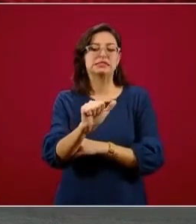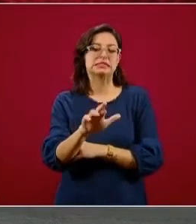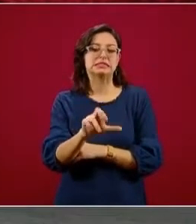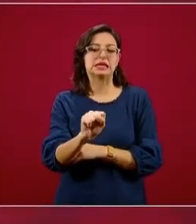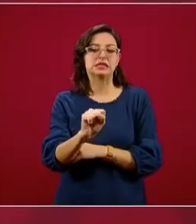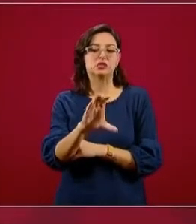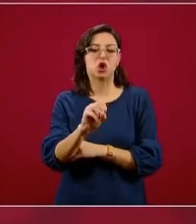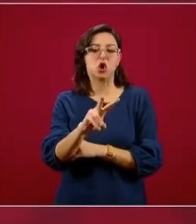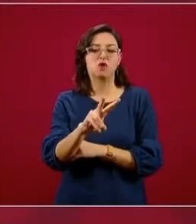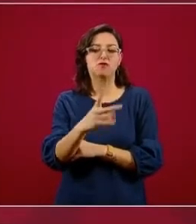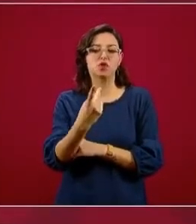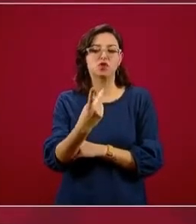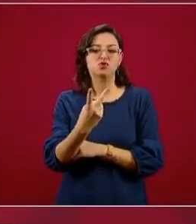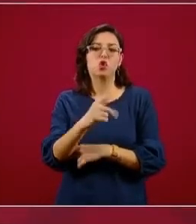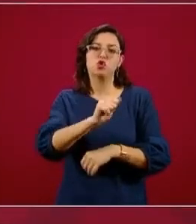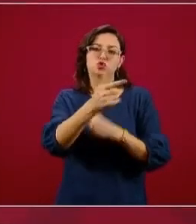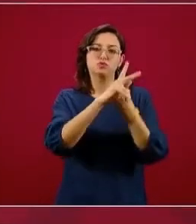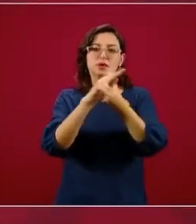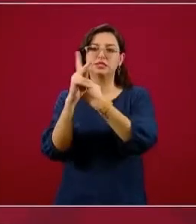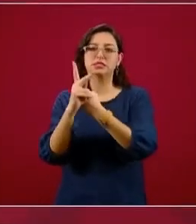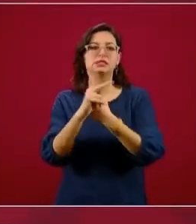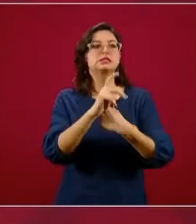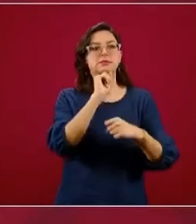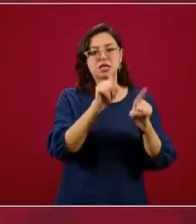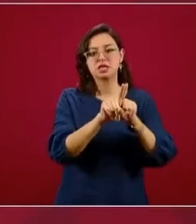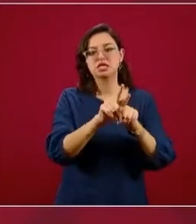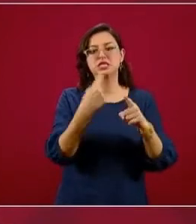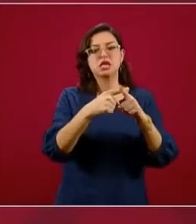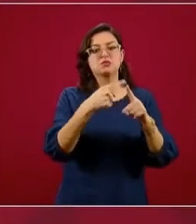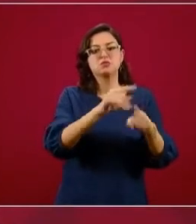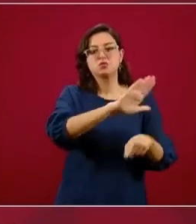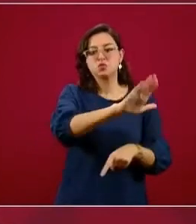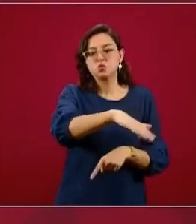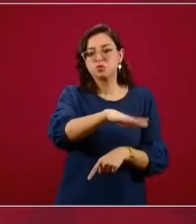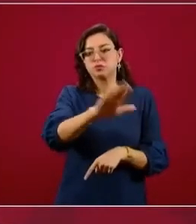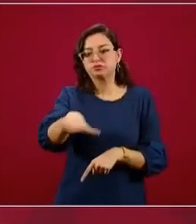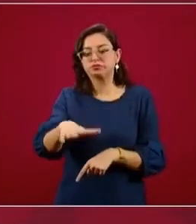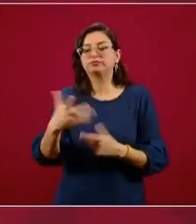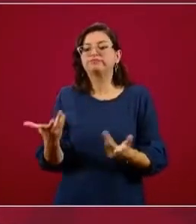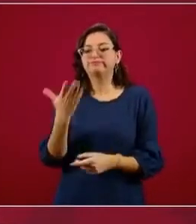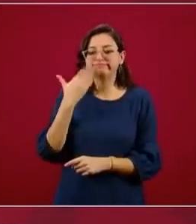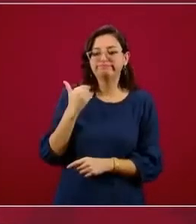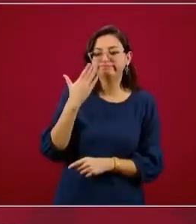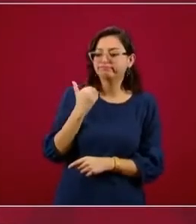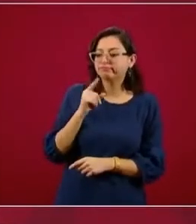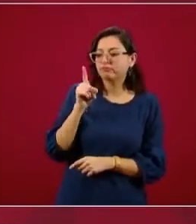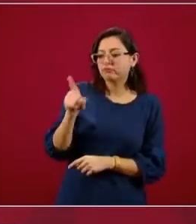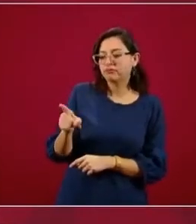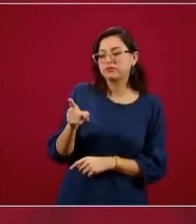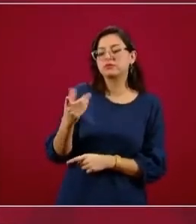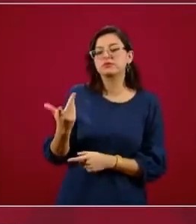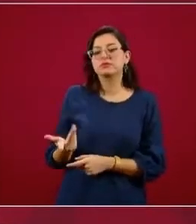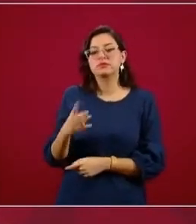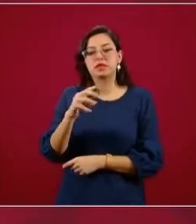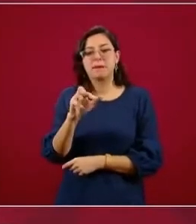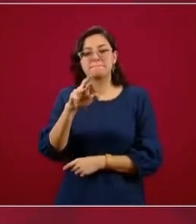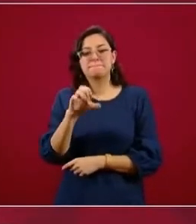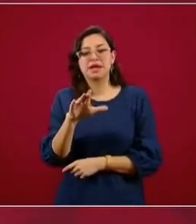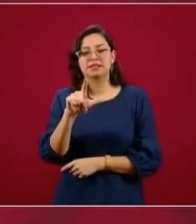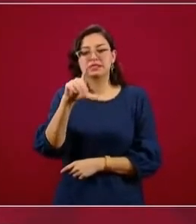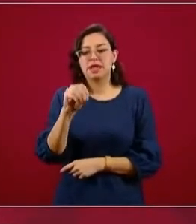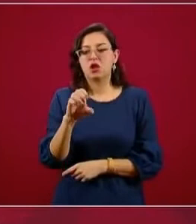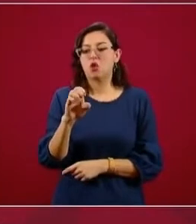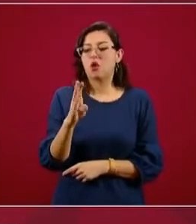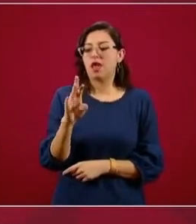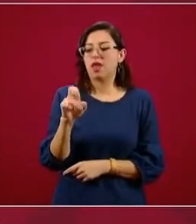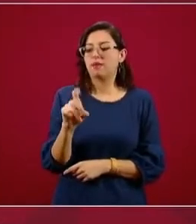SARS-CoV-2 fuera de México y quienes han fallecido. Amablemente el canciller Marcelo Ebrard y su equipo nos han facilitado esta información y la vamos